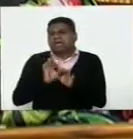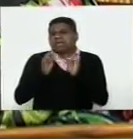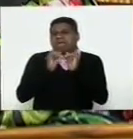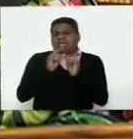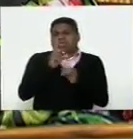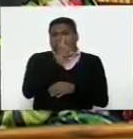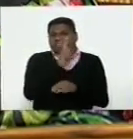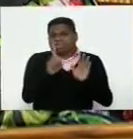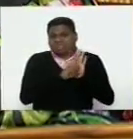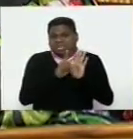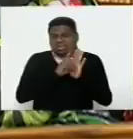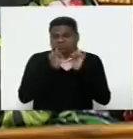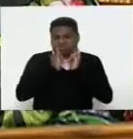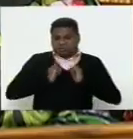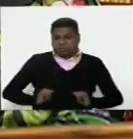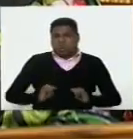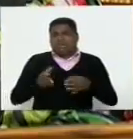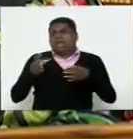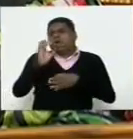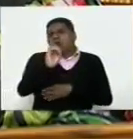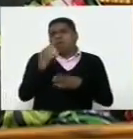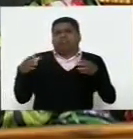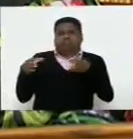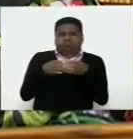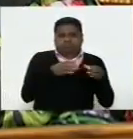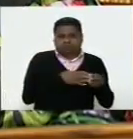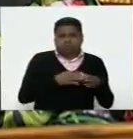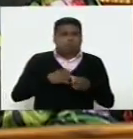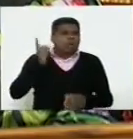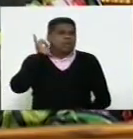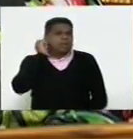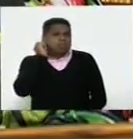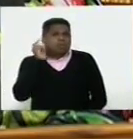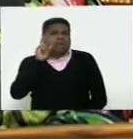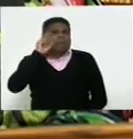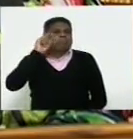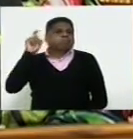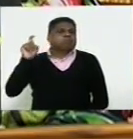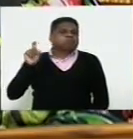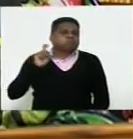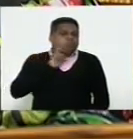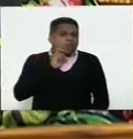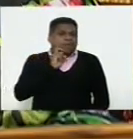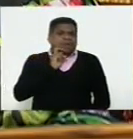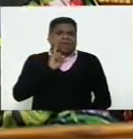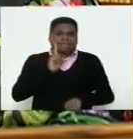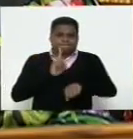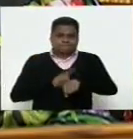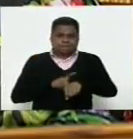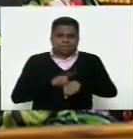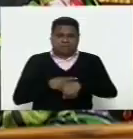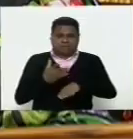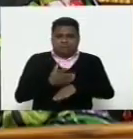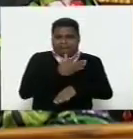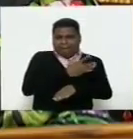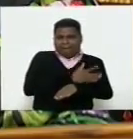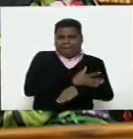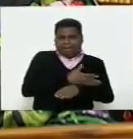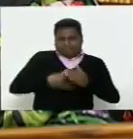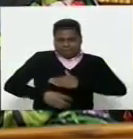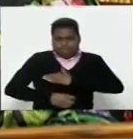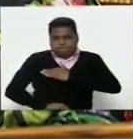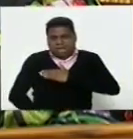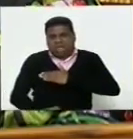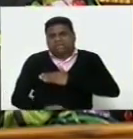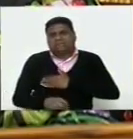individuales, colectivos o difusos de las mujeres gestantes durante el período prenatal, el trabajo de